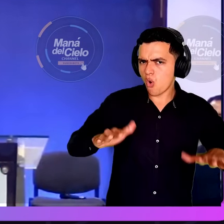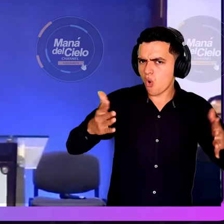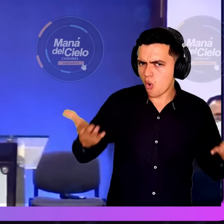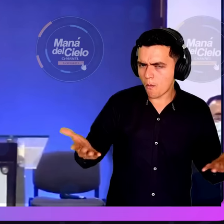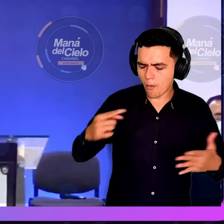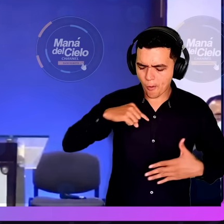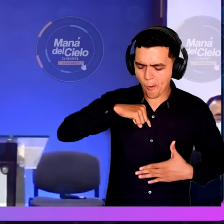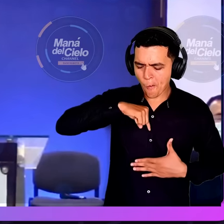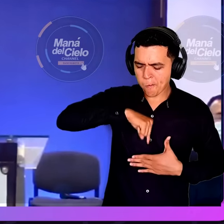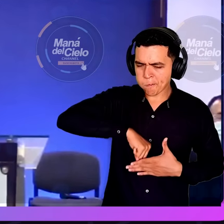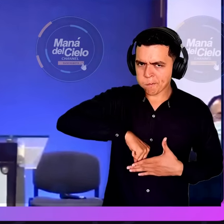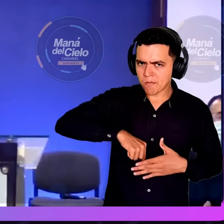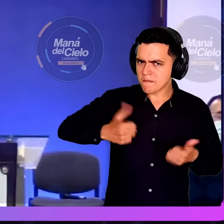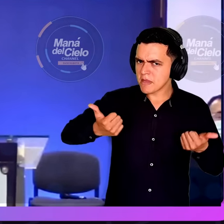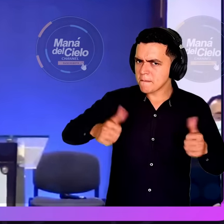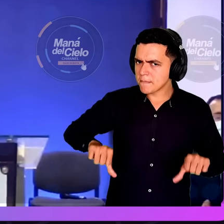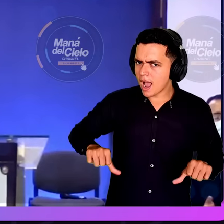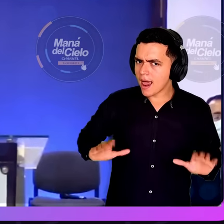cielo.